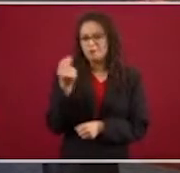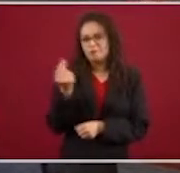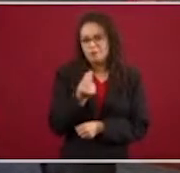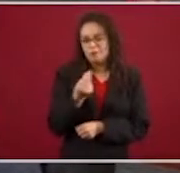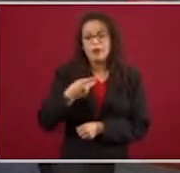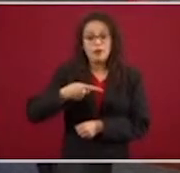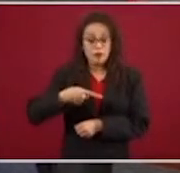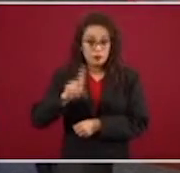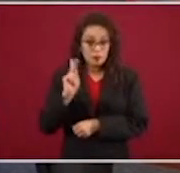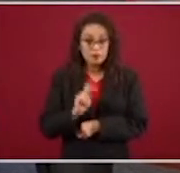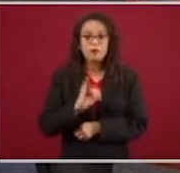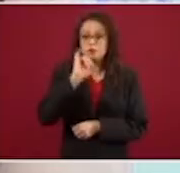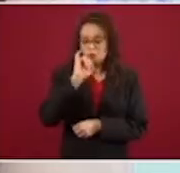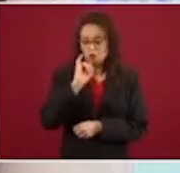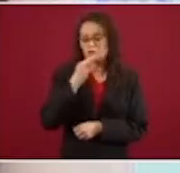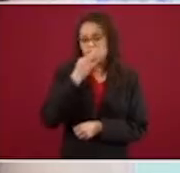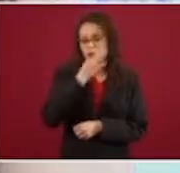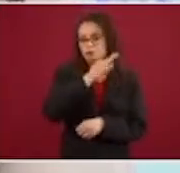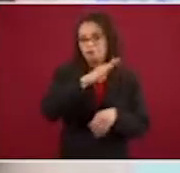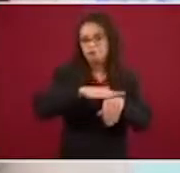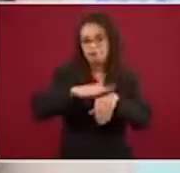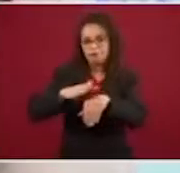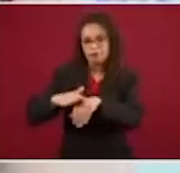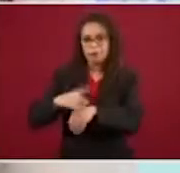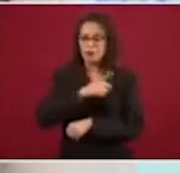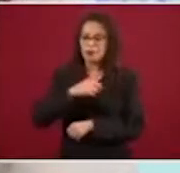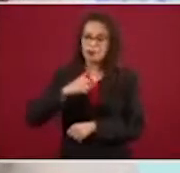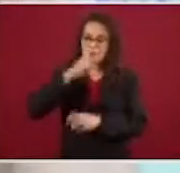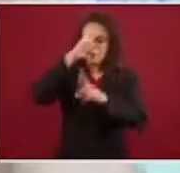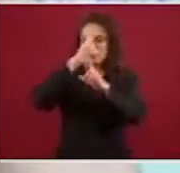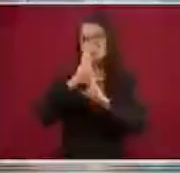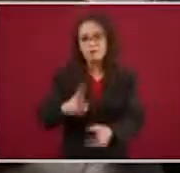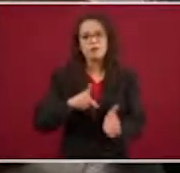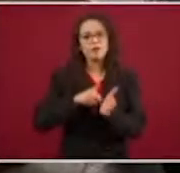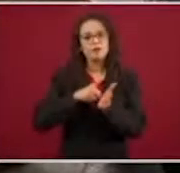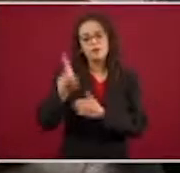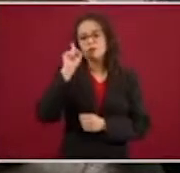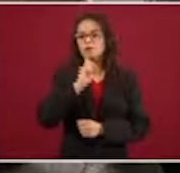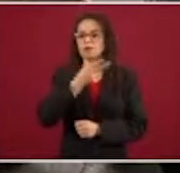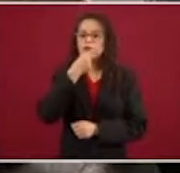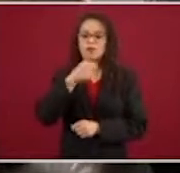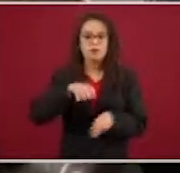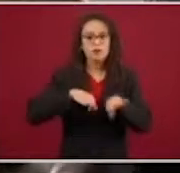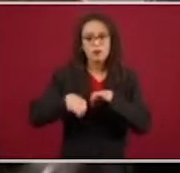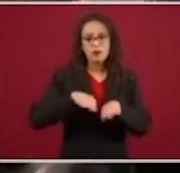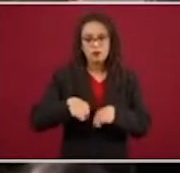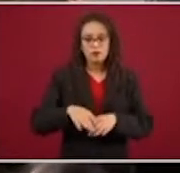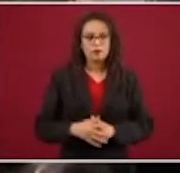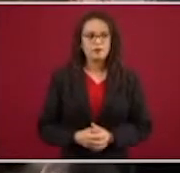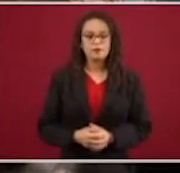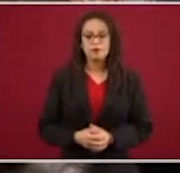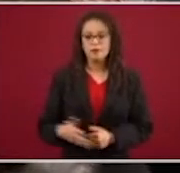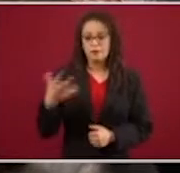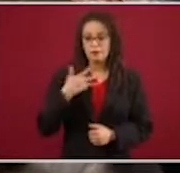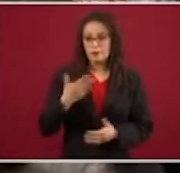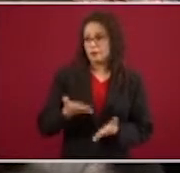queremos hacer un llamado para respetar el derecho de las y los trabajadores. Aquí dejo los teléfonos